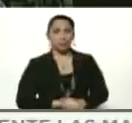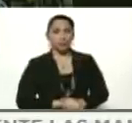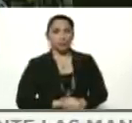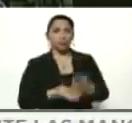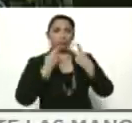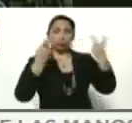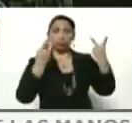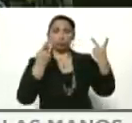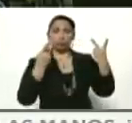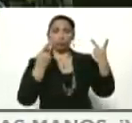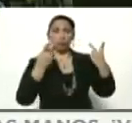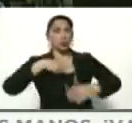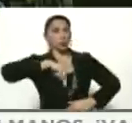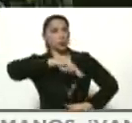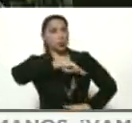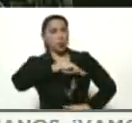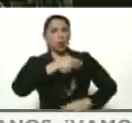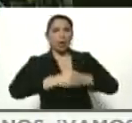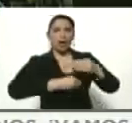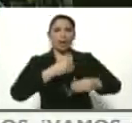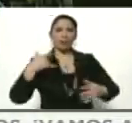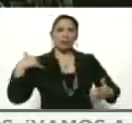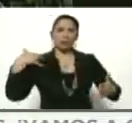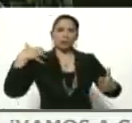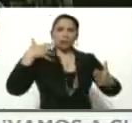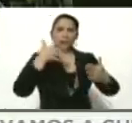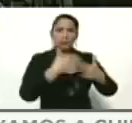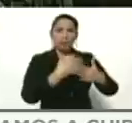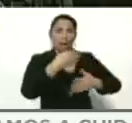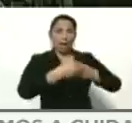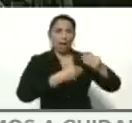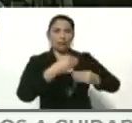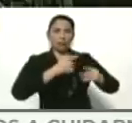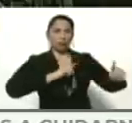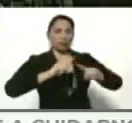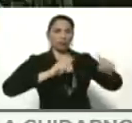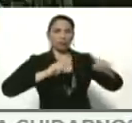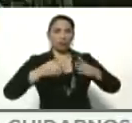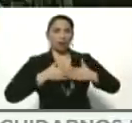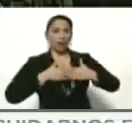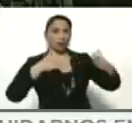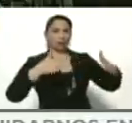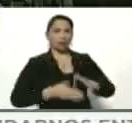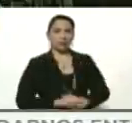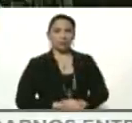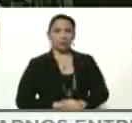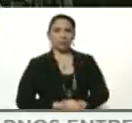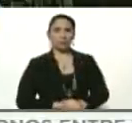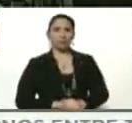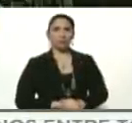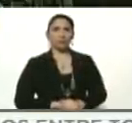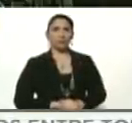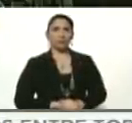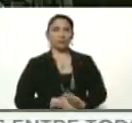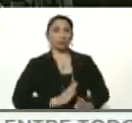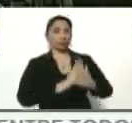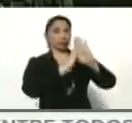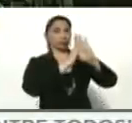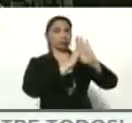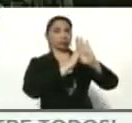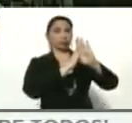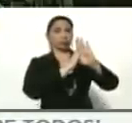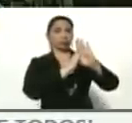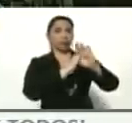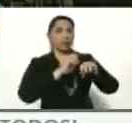decreto, nosotros hemos venido ejecutando operaciones para garantizar la contención del virus,